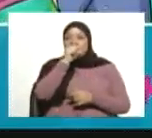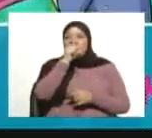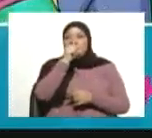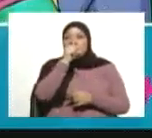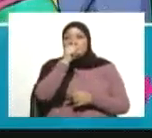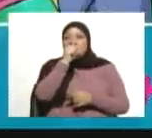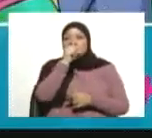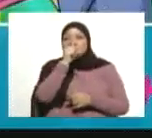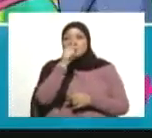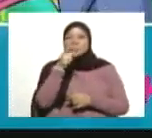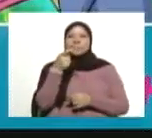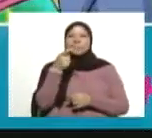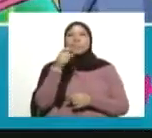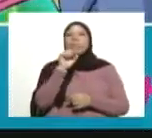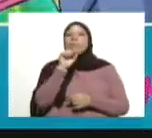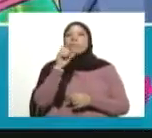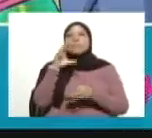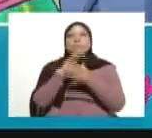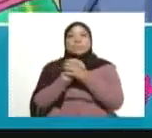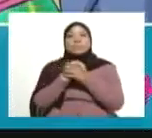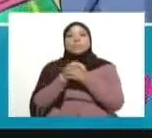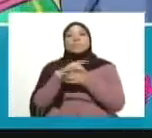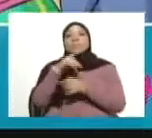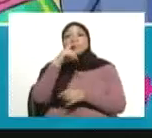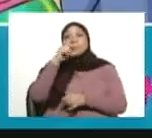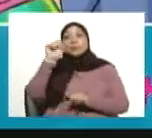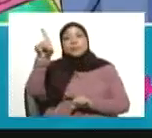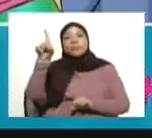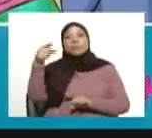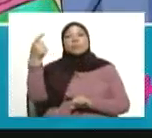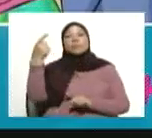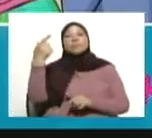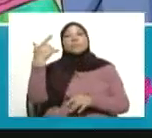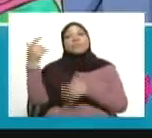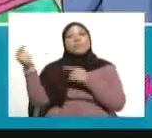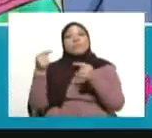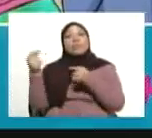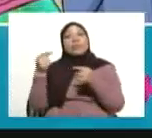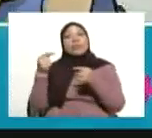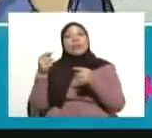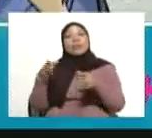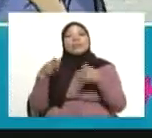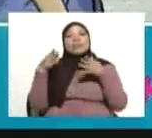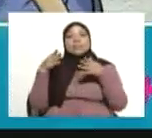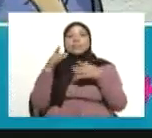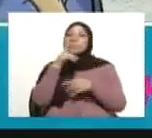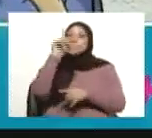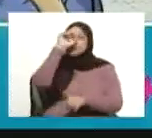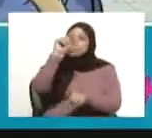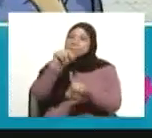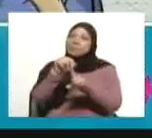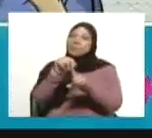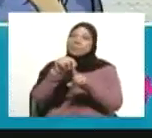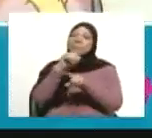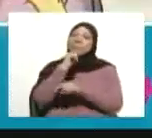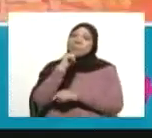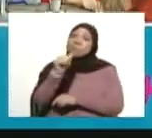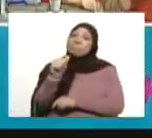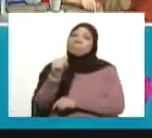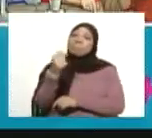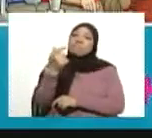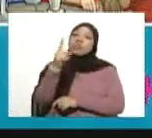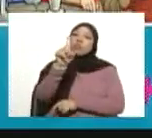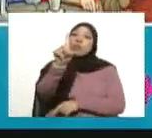tiene razón. Uno de los instrumentos principales que tiene para vencer los enemigos y la maldad es